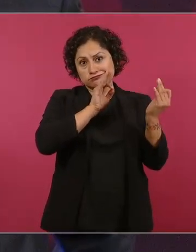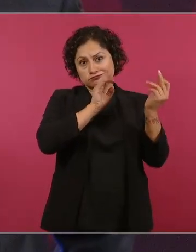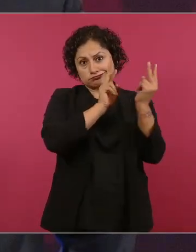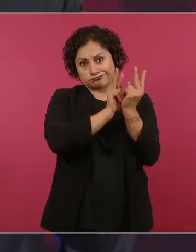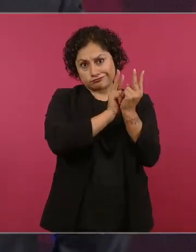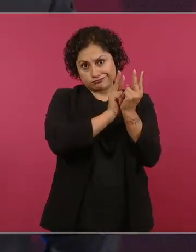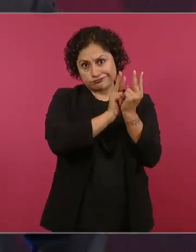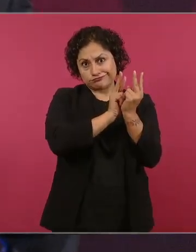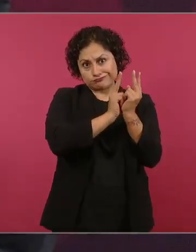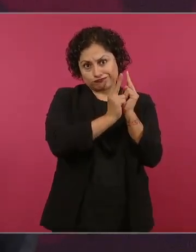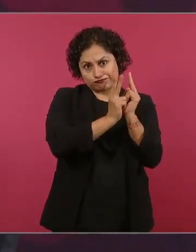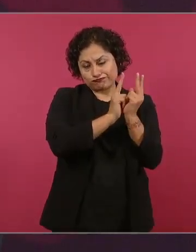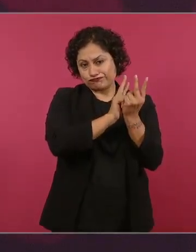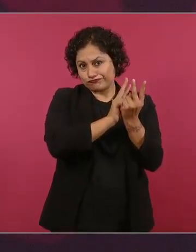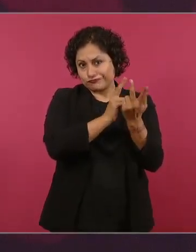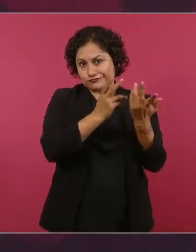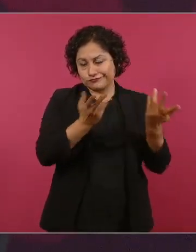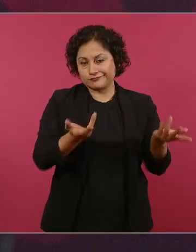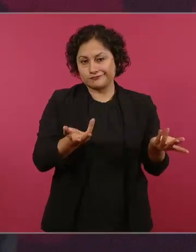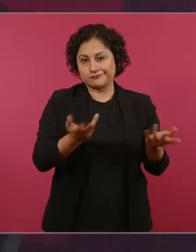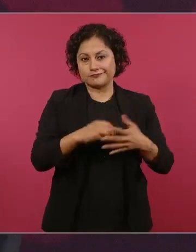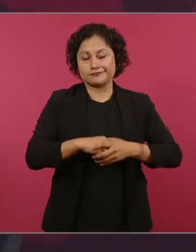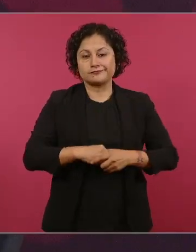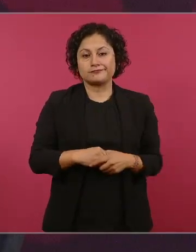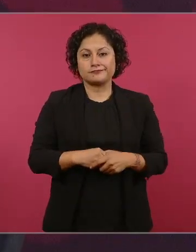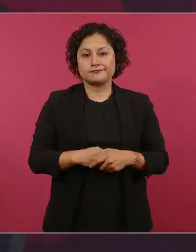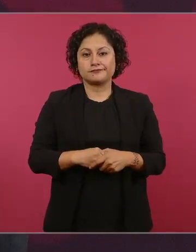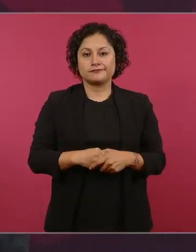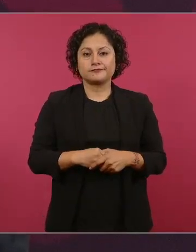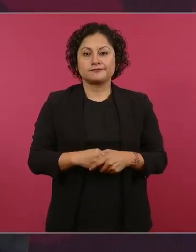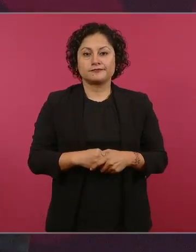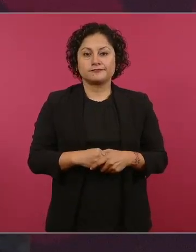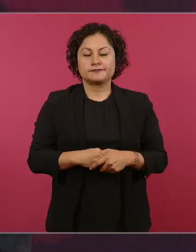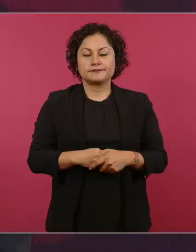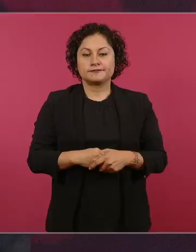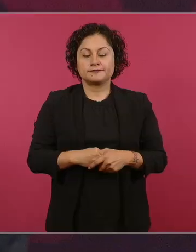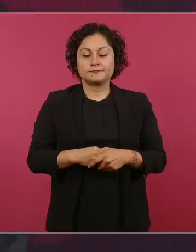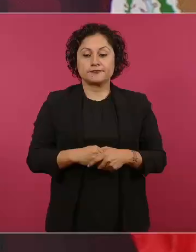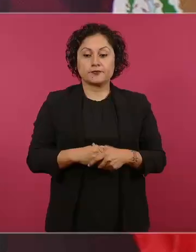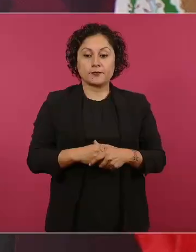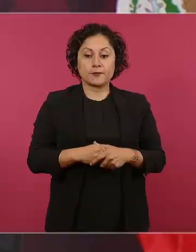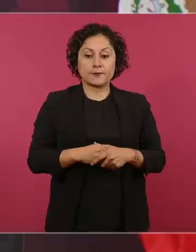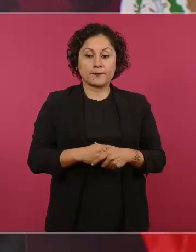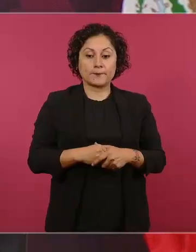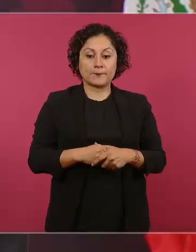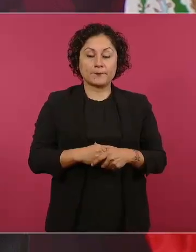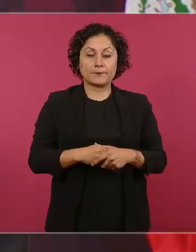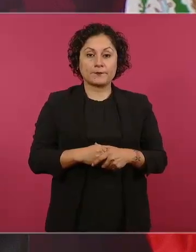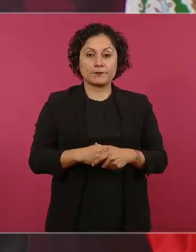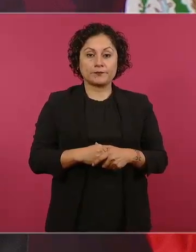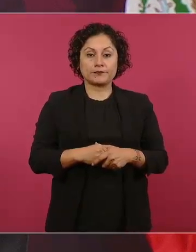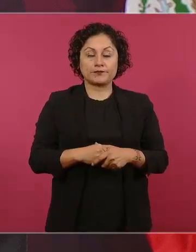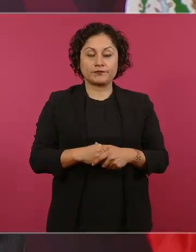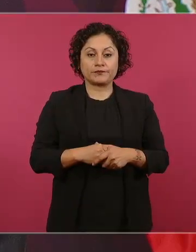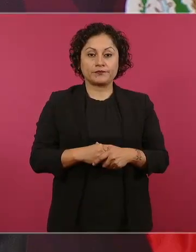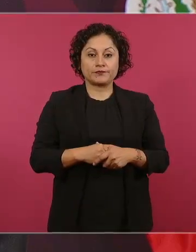Y además, si nos ponemos de acuerdo, como lo hemos